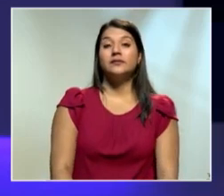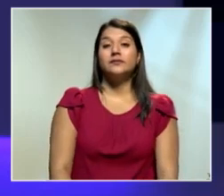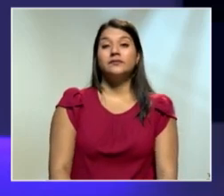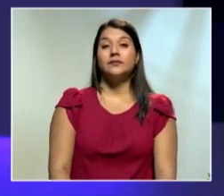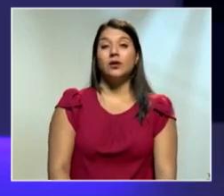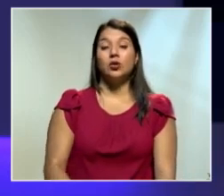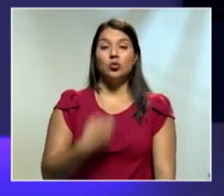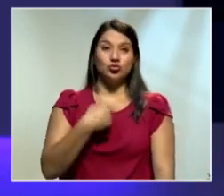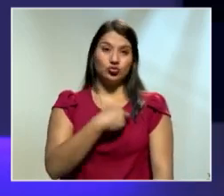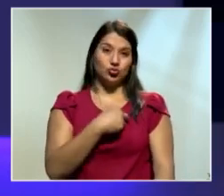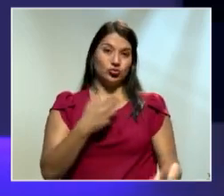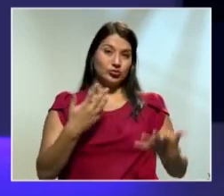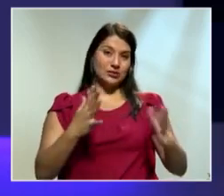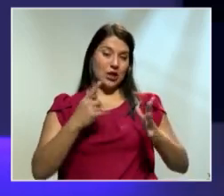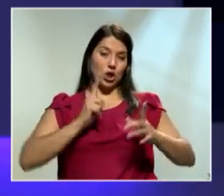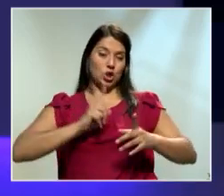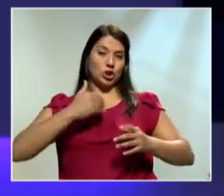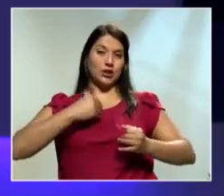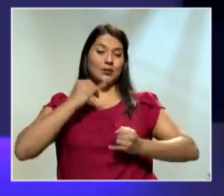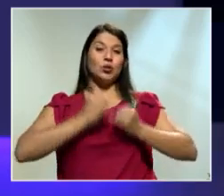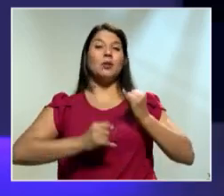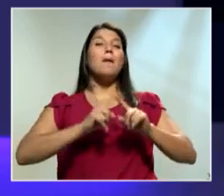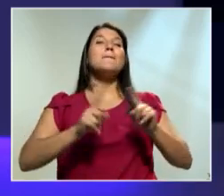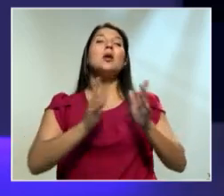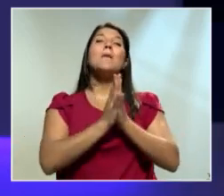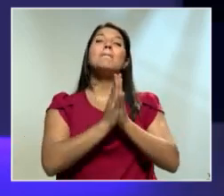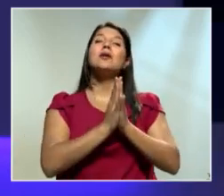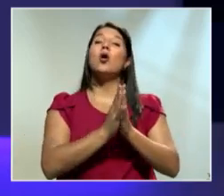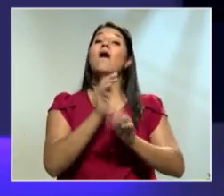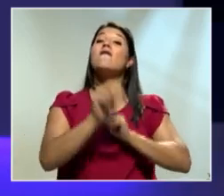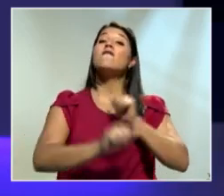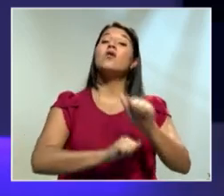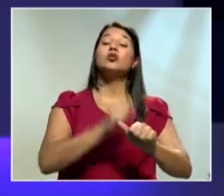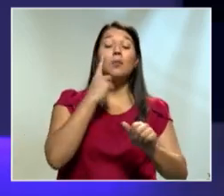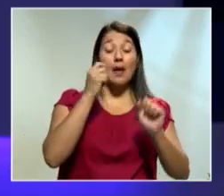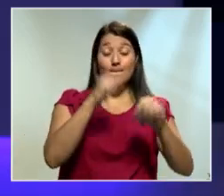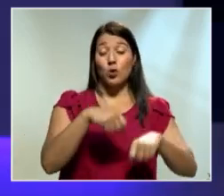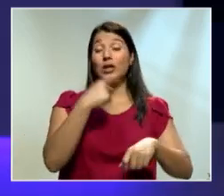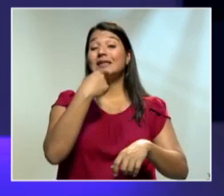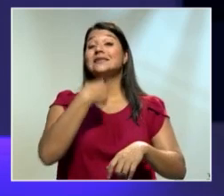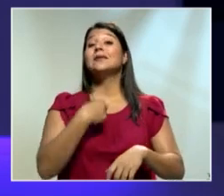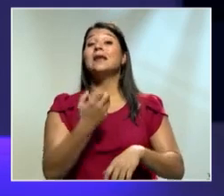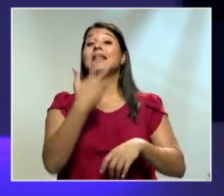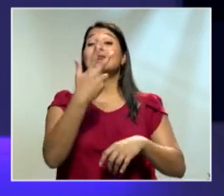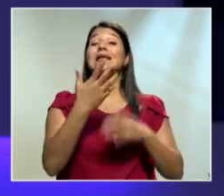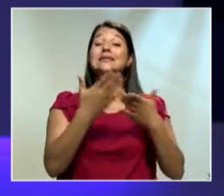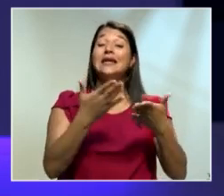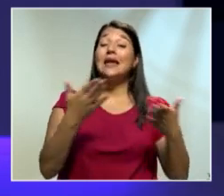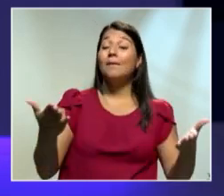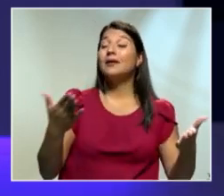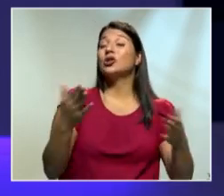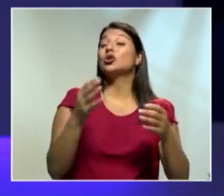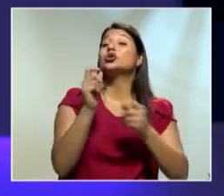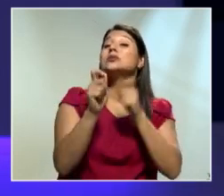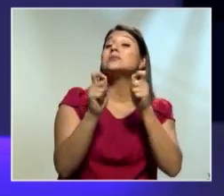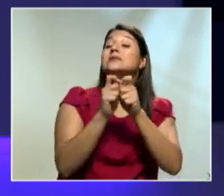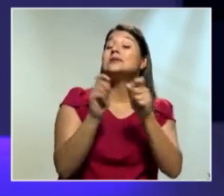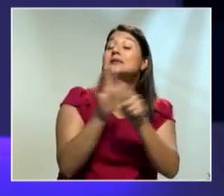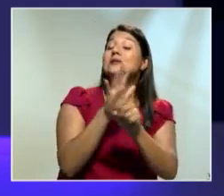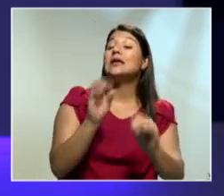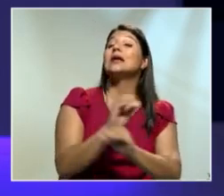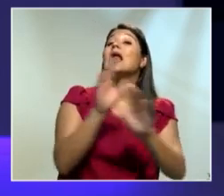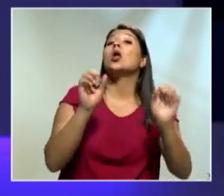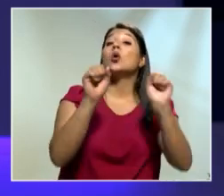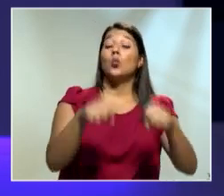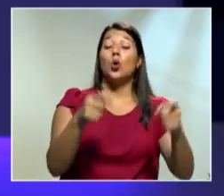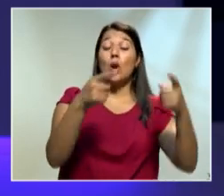Estamos ya contra el tiempo, pero te pido un esfuerzo por darme 3 elementos concretos que hayan